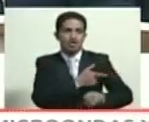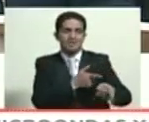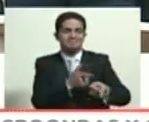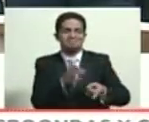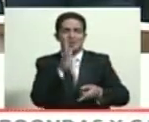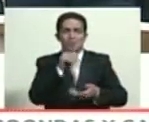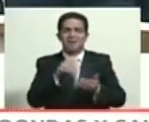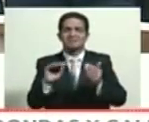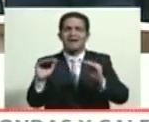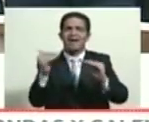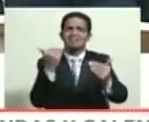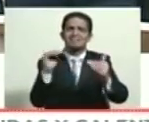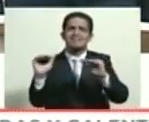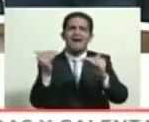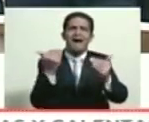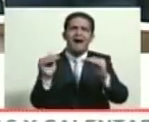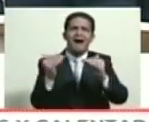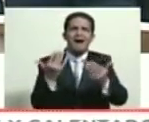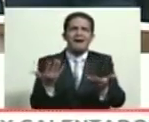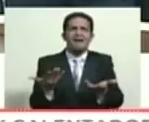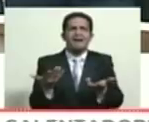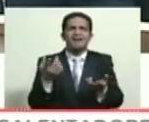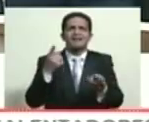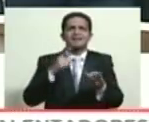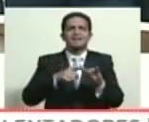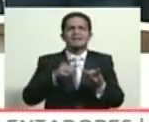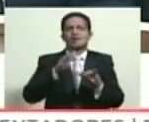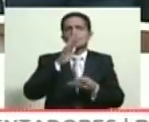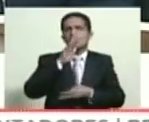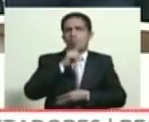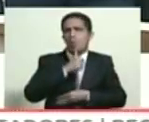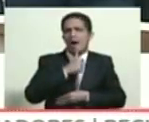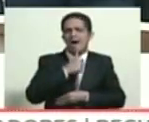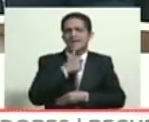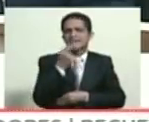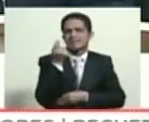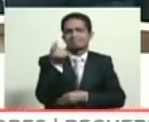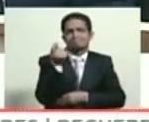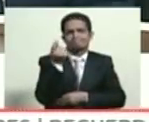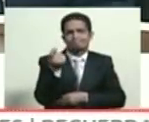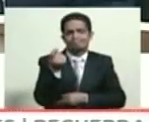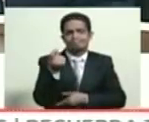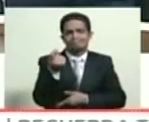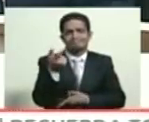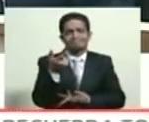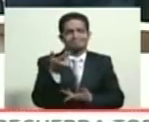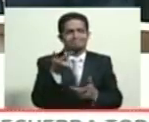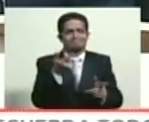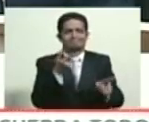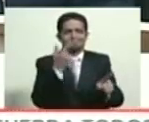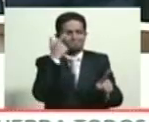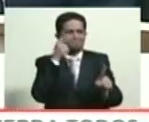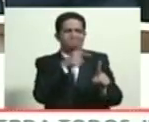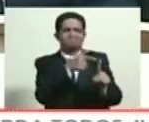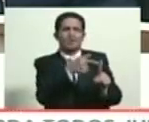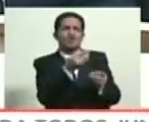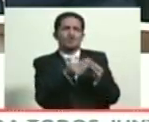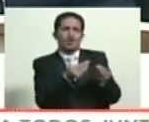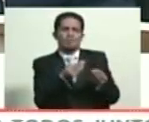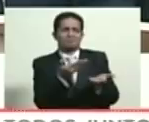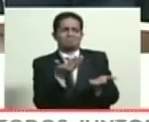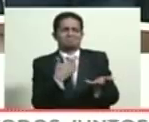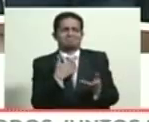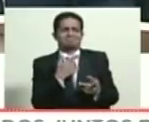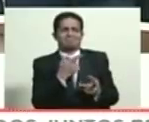ética, que no tiene un solo atisbo de consideración hacia el otro, tanto